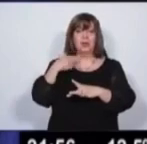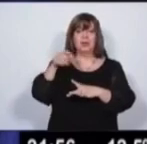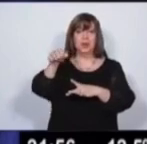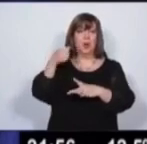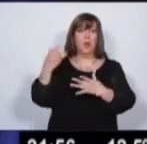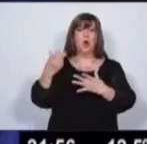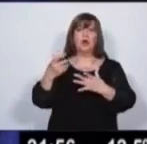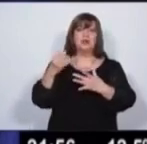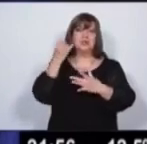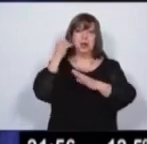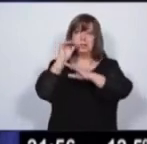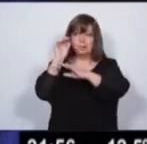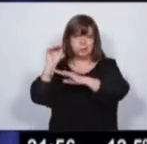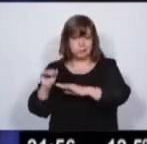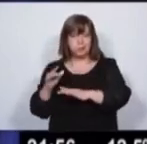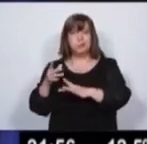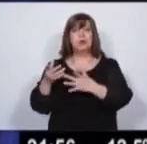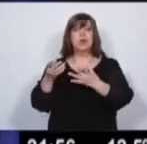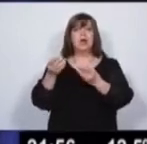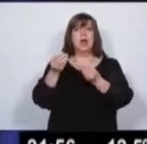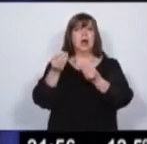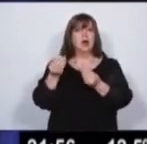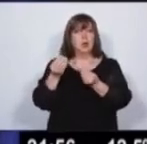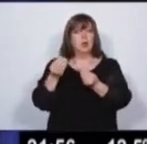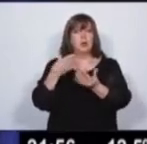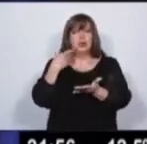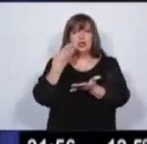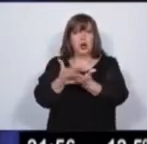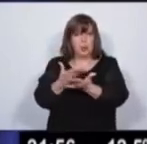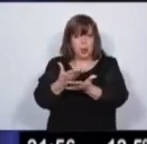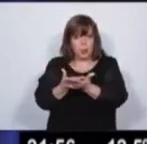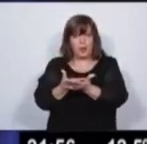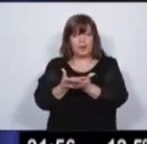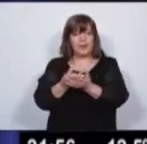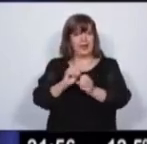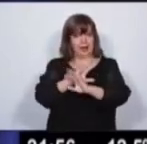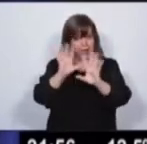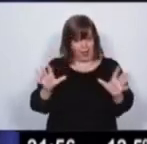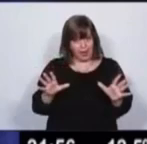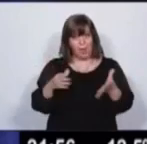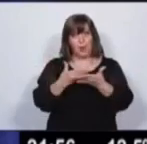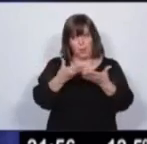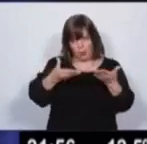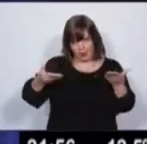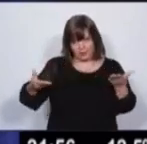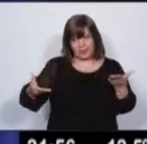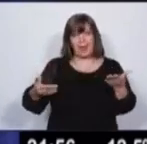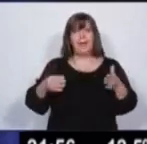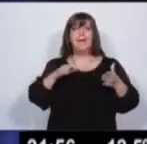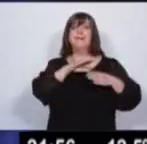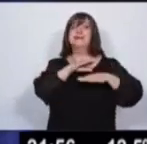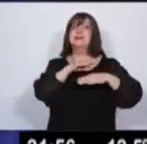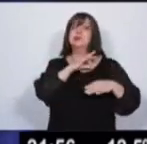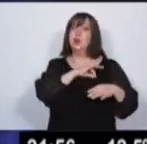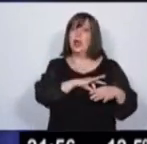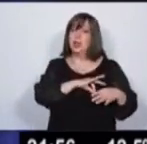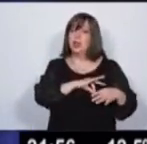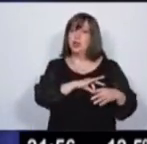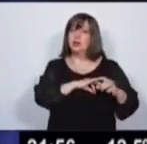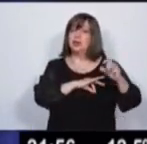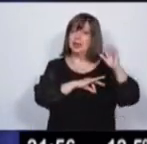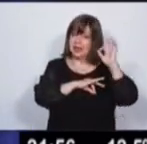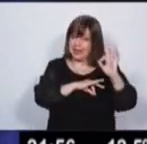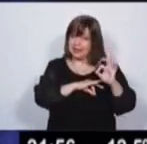nosotros planteamos una propuesta muy clara tenemos que establecer el piso del salario mínimo en el costo